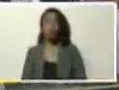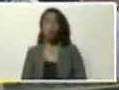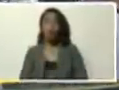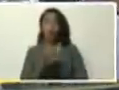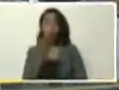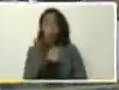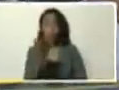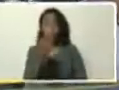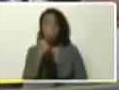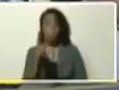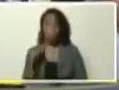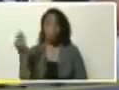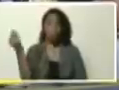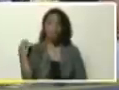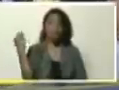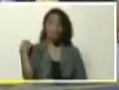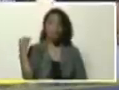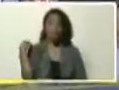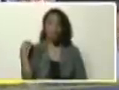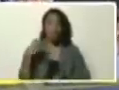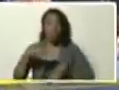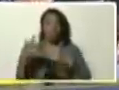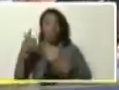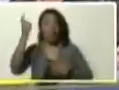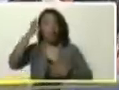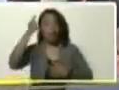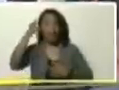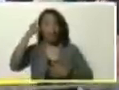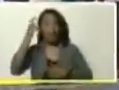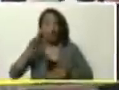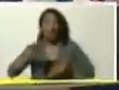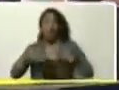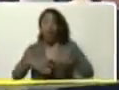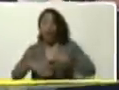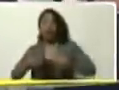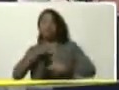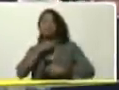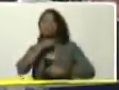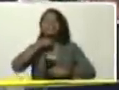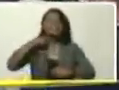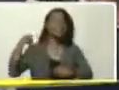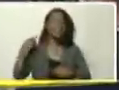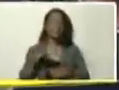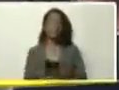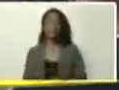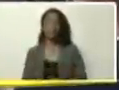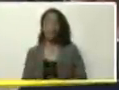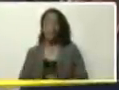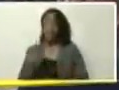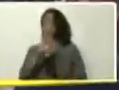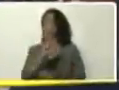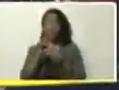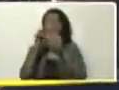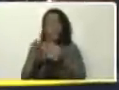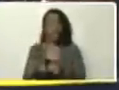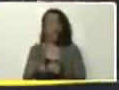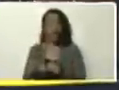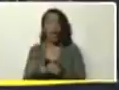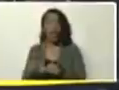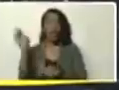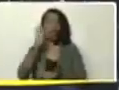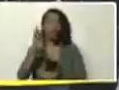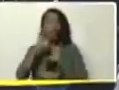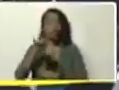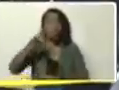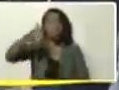Usted me dice qué cabeza hay que cortar y no quede títere sin